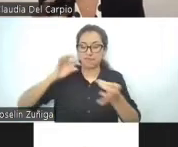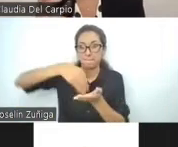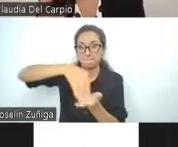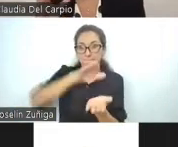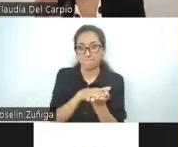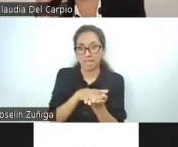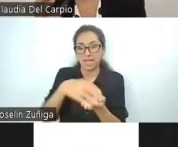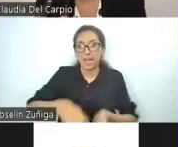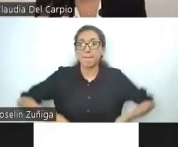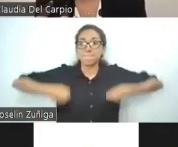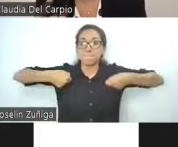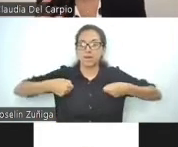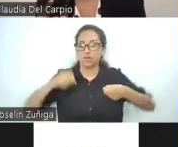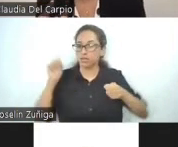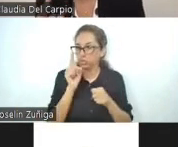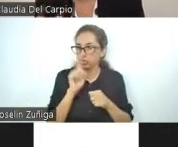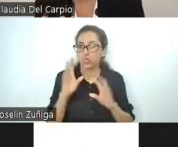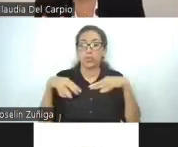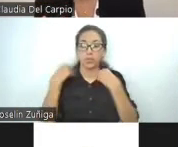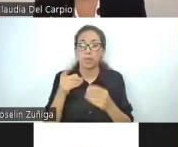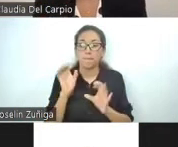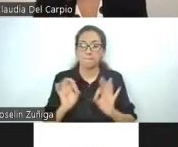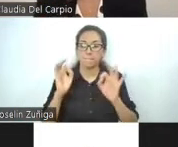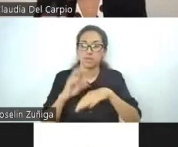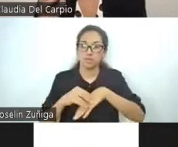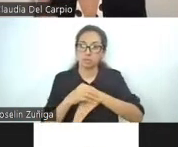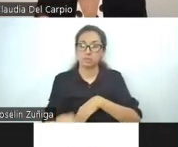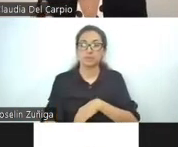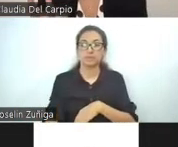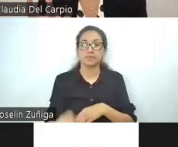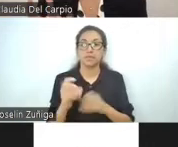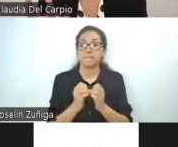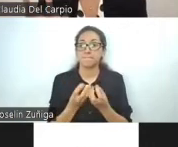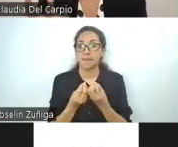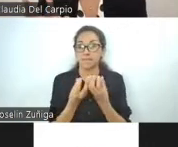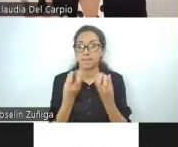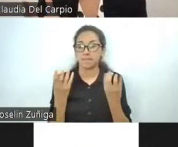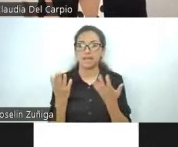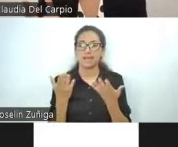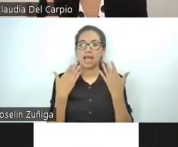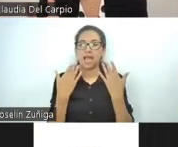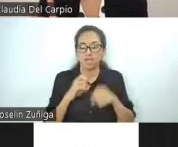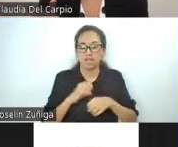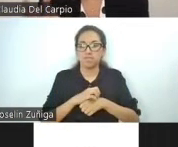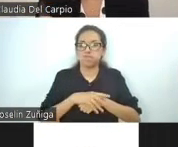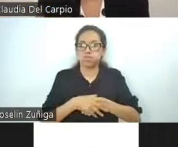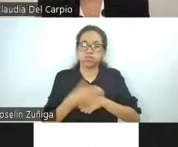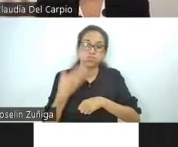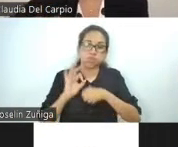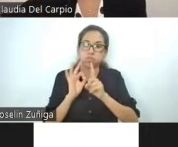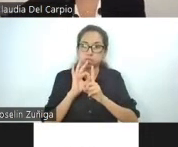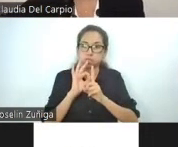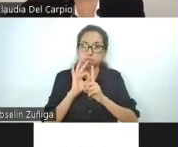alergia y ser una causa importante de dermatitis vulvar, aumentan la humedad y el calor en esa zona, que favorece